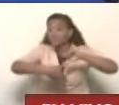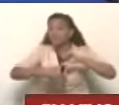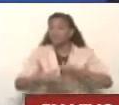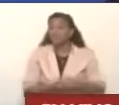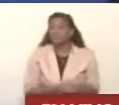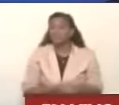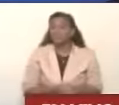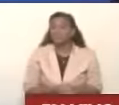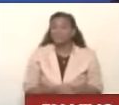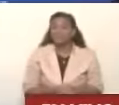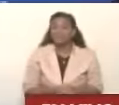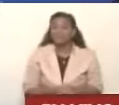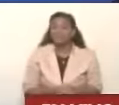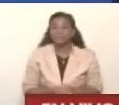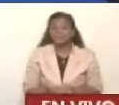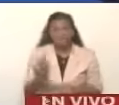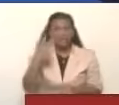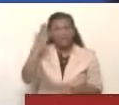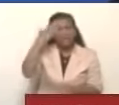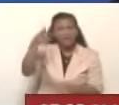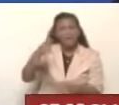Jinping. Él sabe.